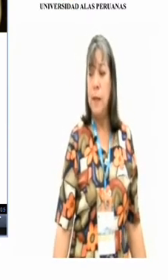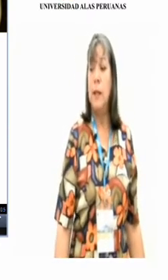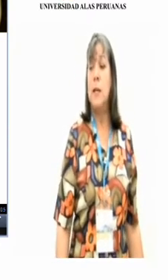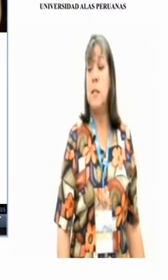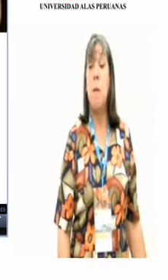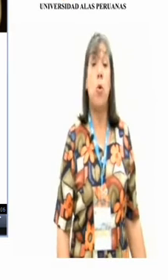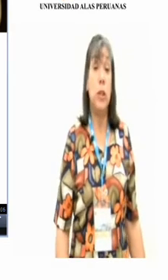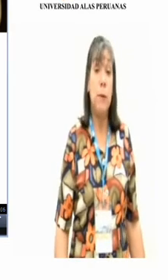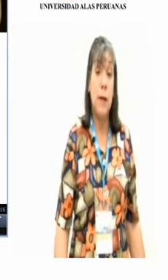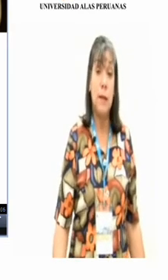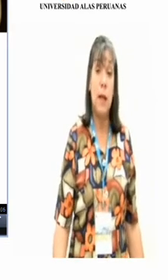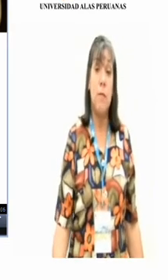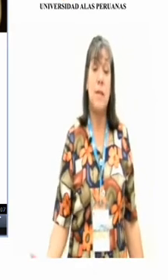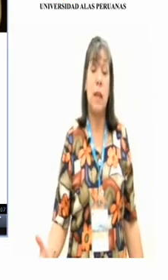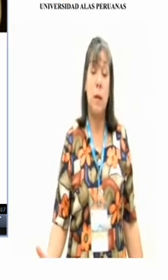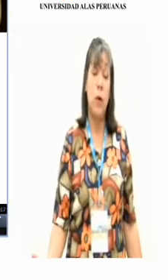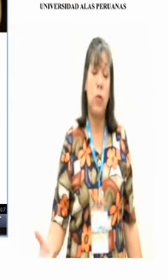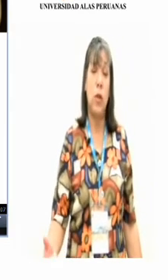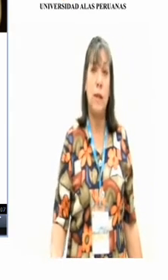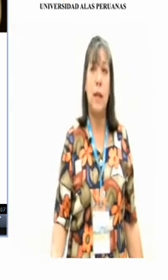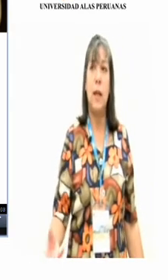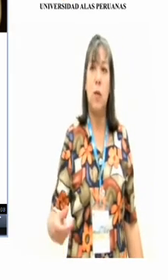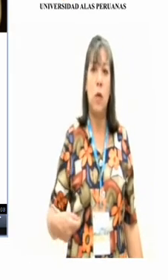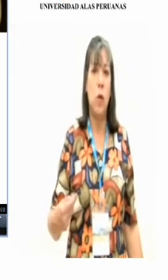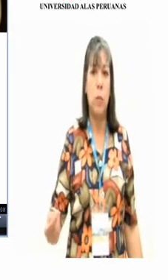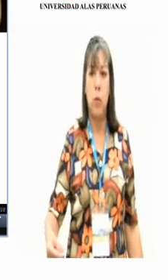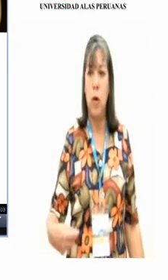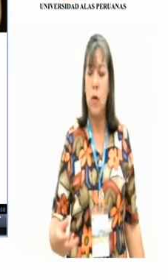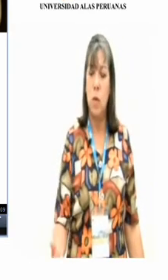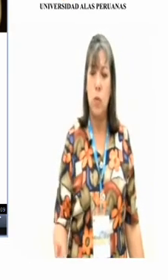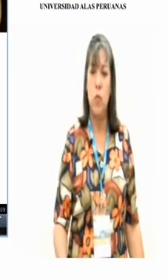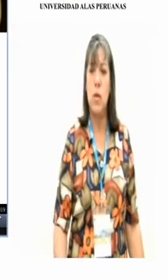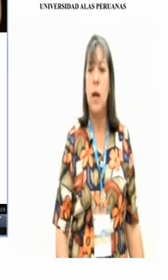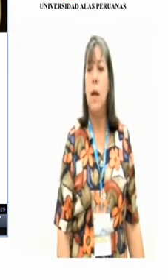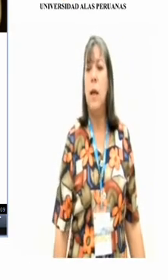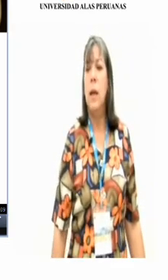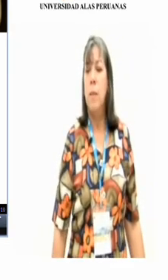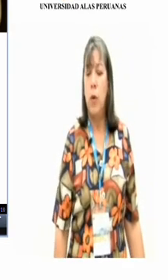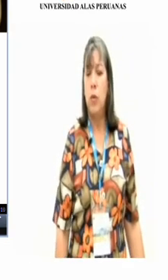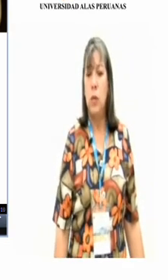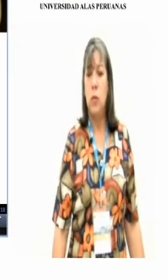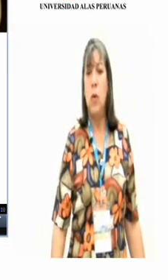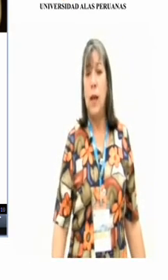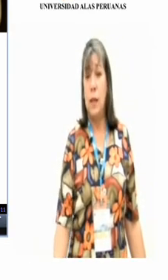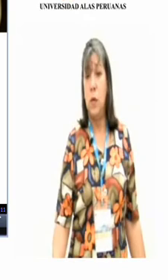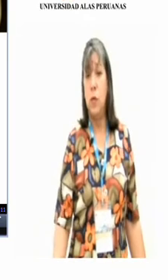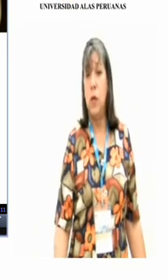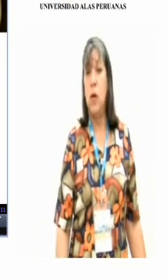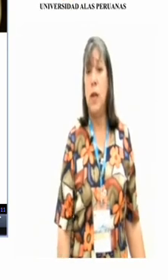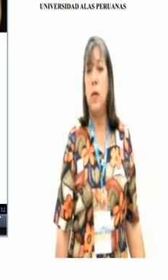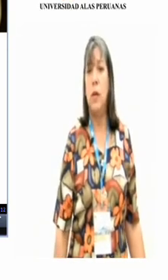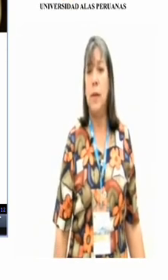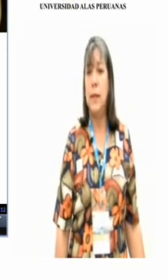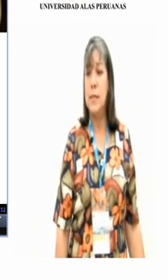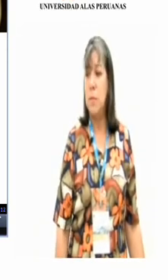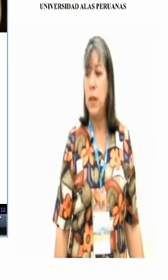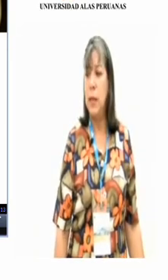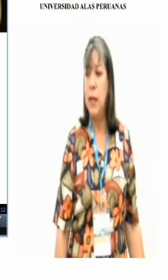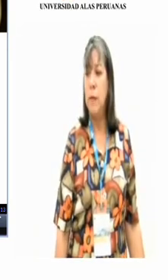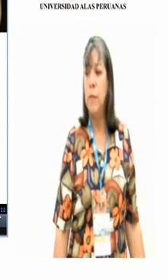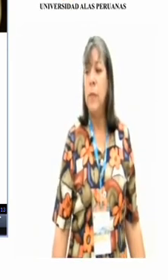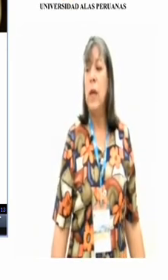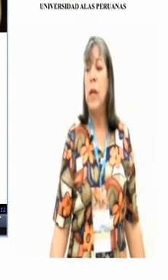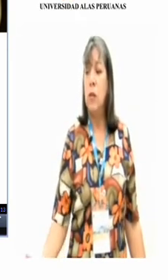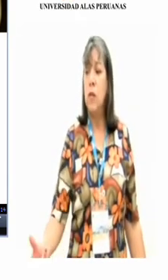dije anteriormente, que sea motivante. A veces tenemos estudiantes que no se incorporan con mucha prontitud a las discusiones y a los debates